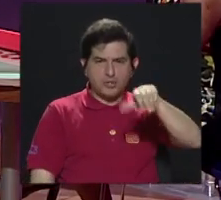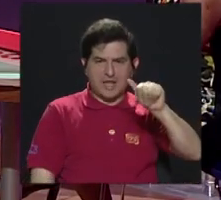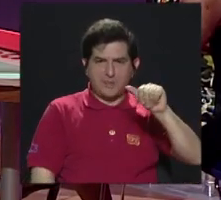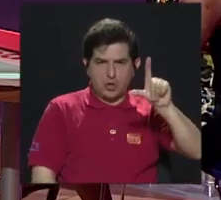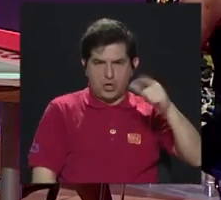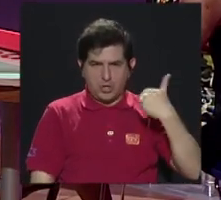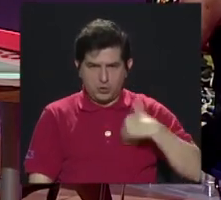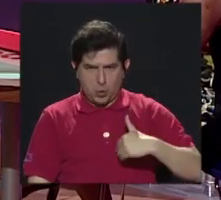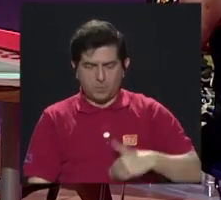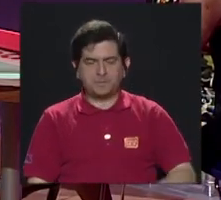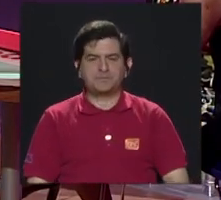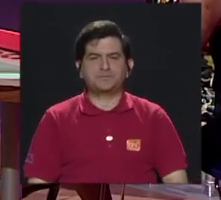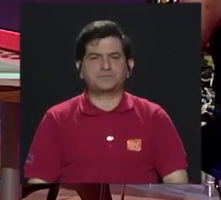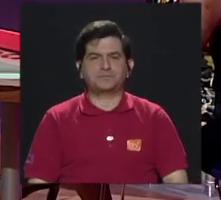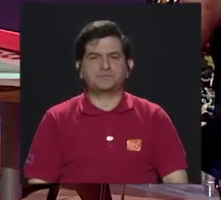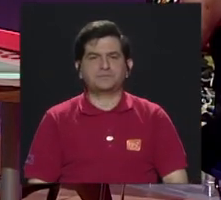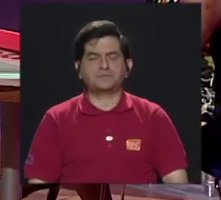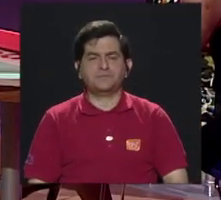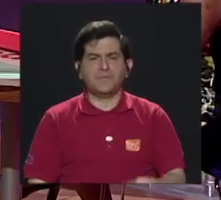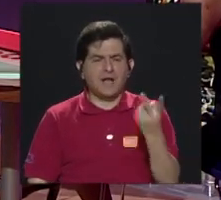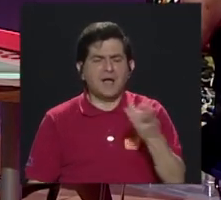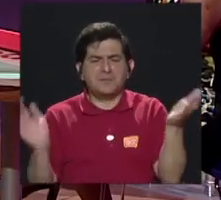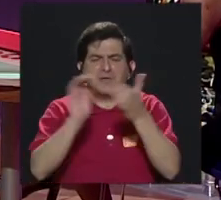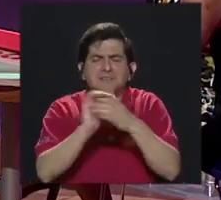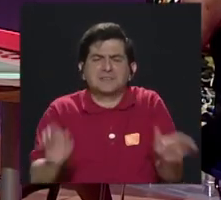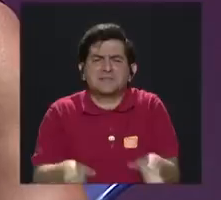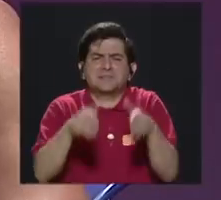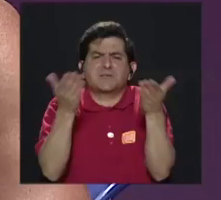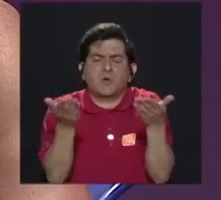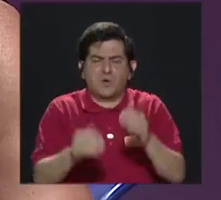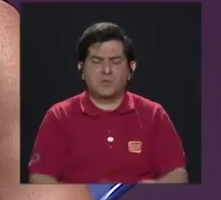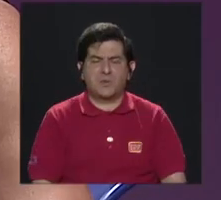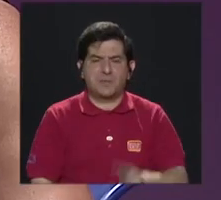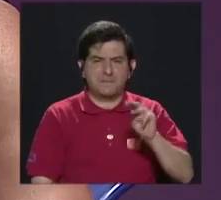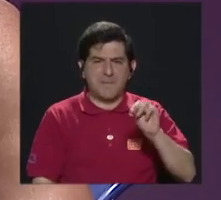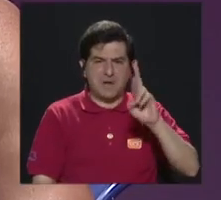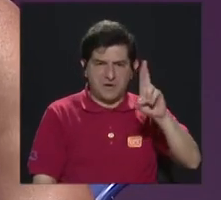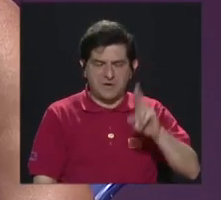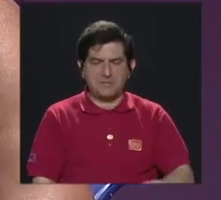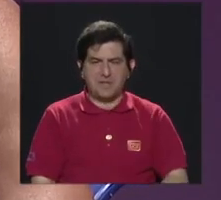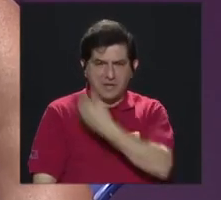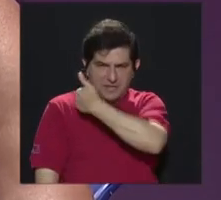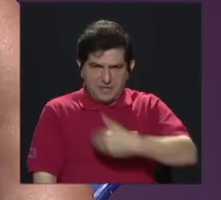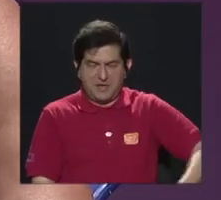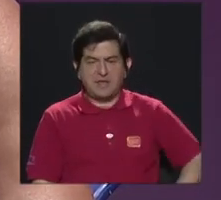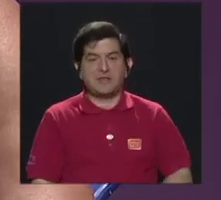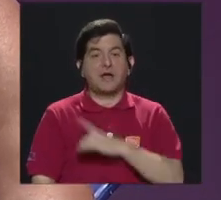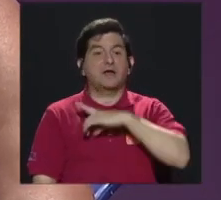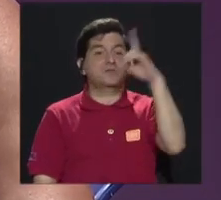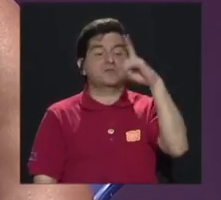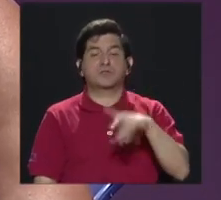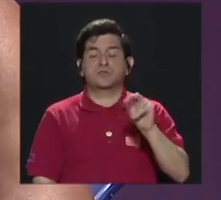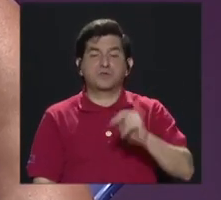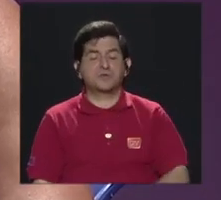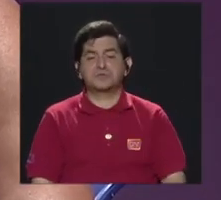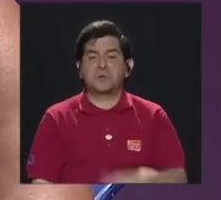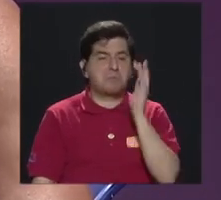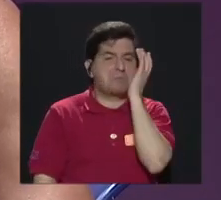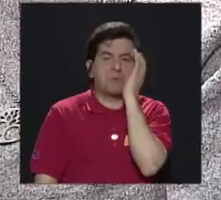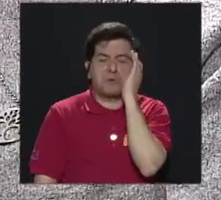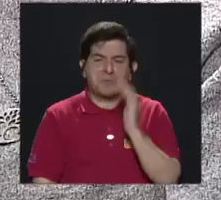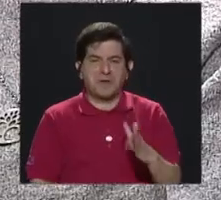Leitón dice, ¿cómo hicieron para casarse? Manuel Ramírez de Heredia dice, entonces Dios no se hubiera molestado en